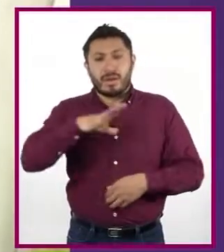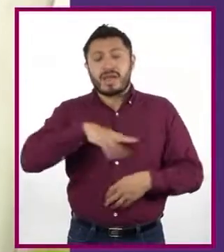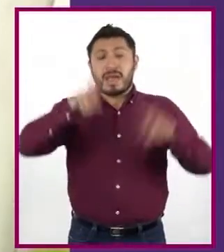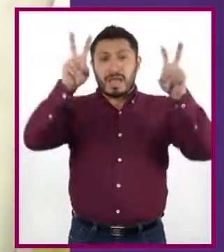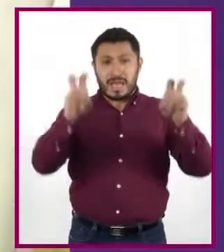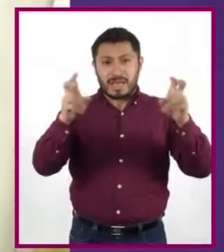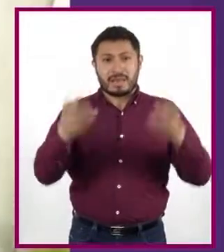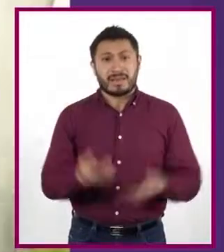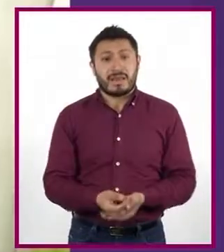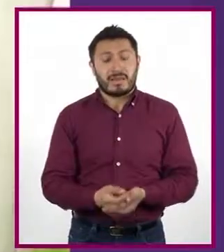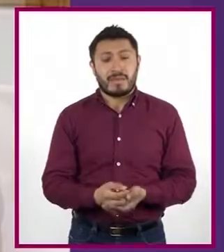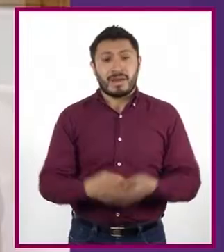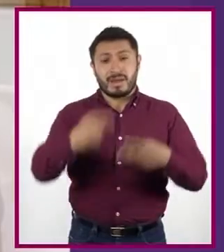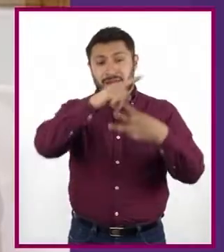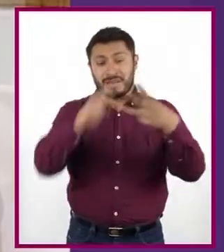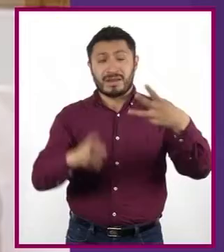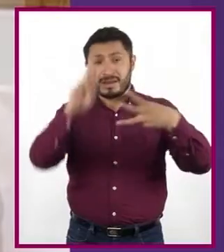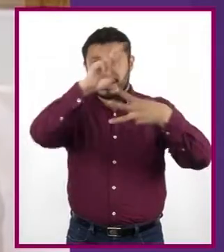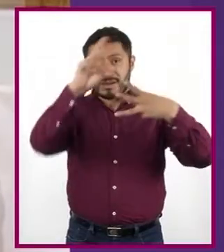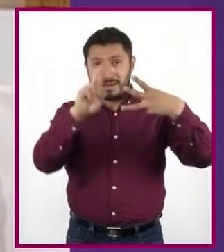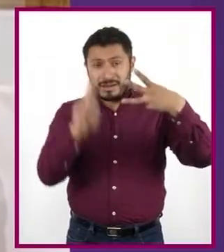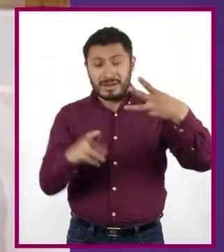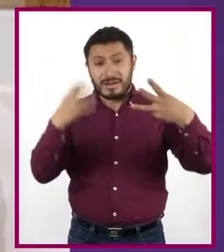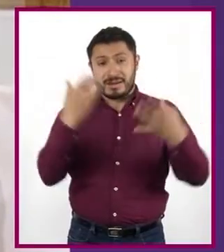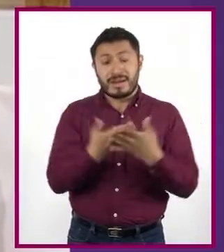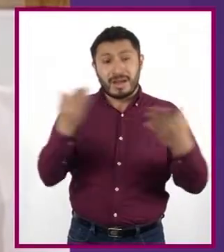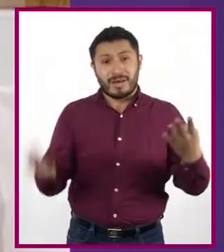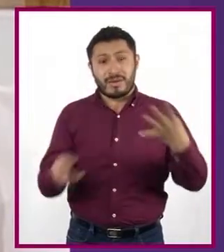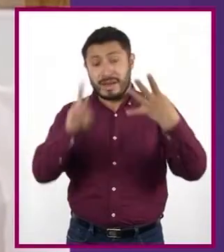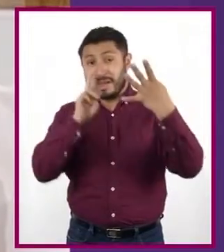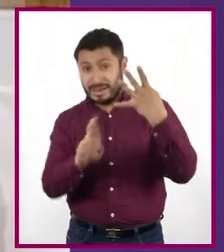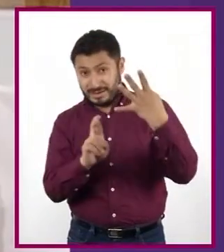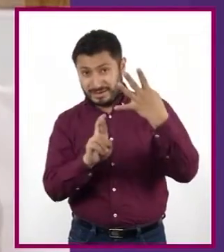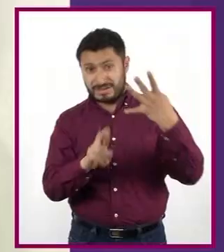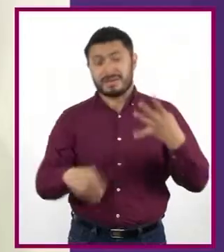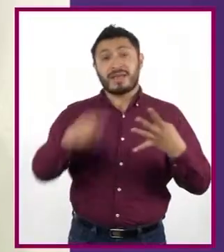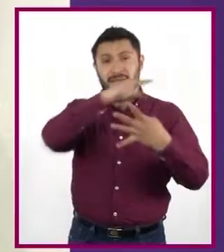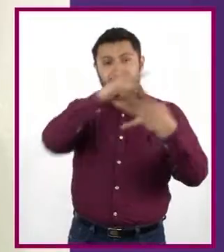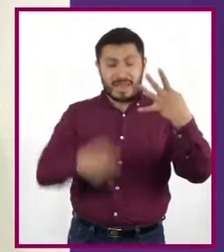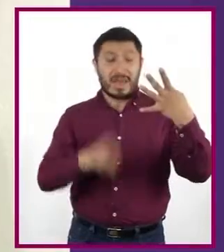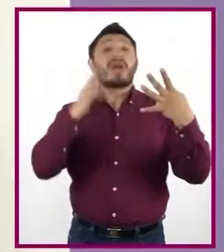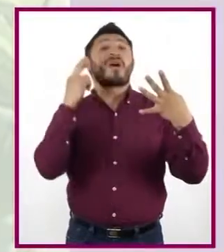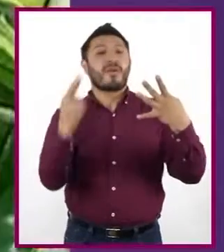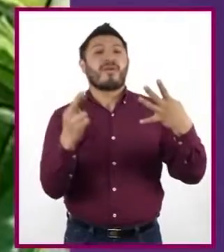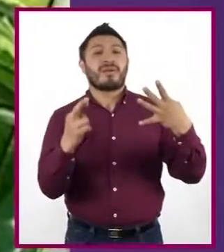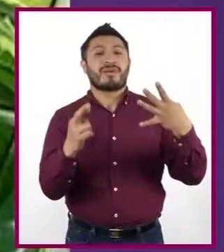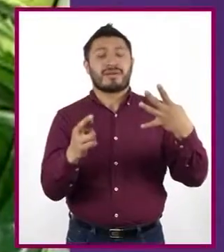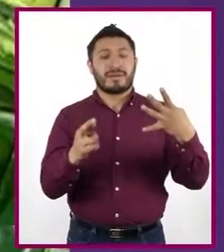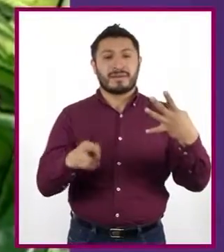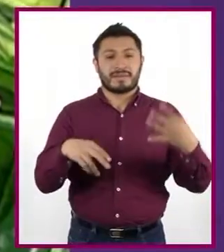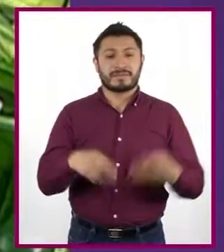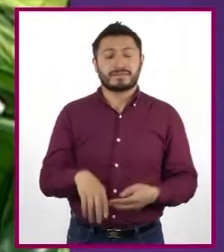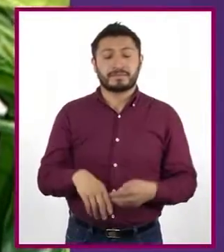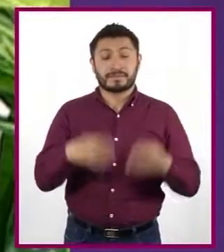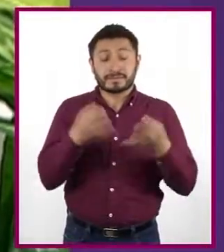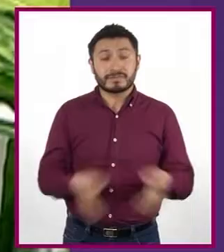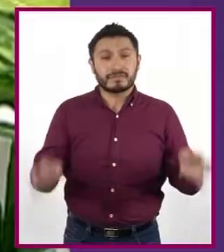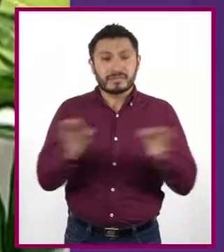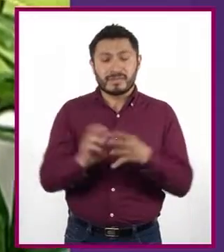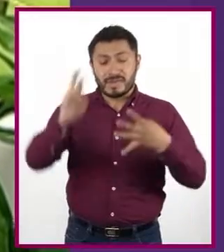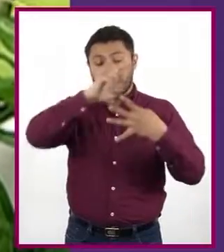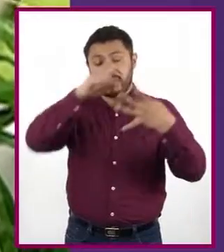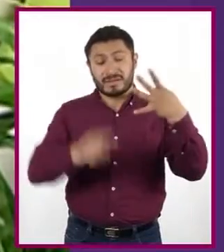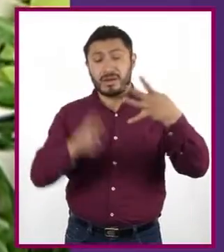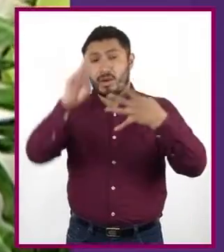las 3 R y ahora nosotros hablamos también de las 4 R. ¿Vamos a hablar de las 4 R? De las 4 R. Fundamentalmente, cuando hablamos de 4